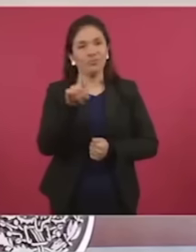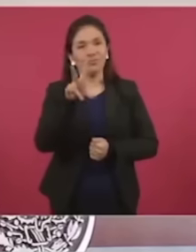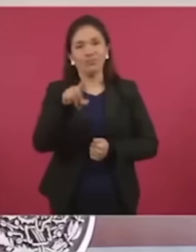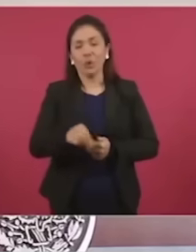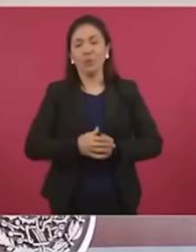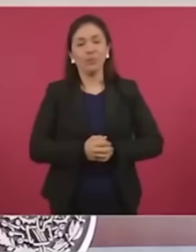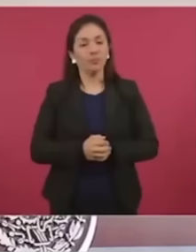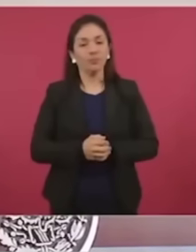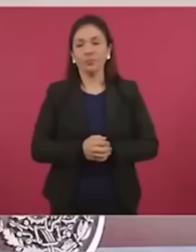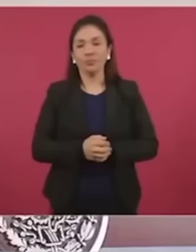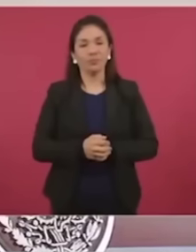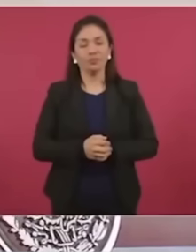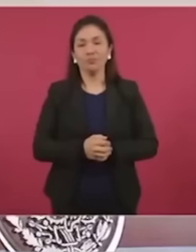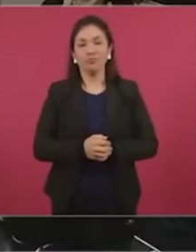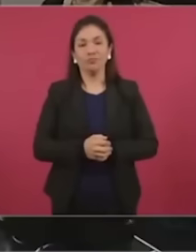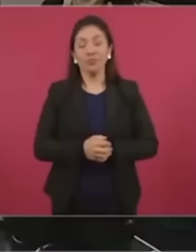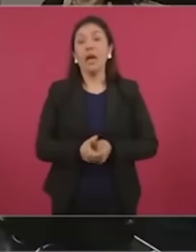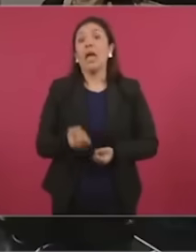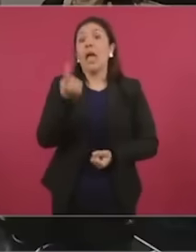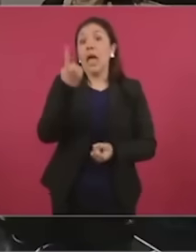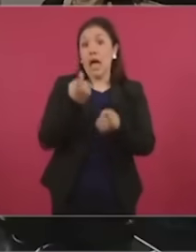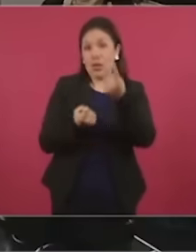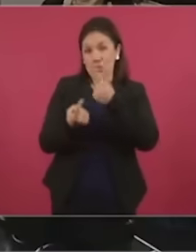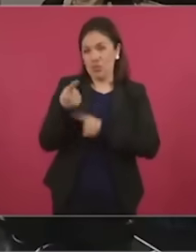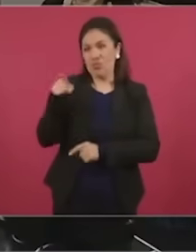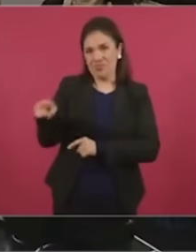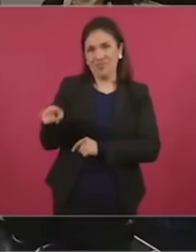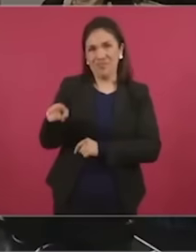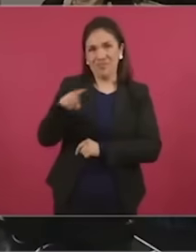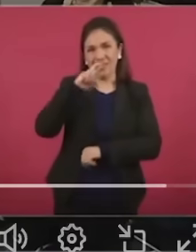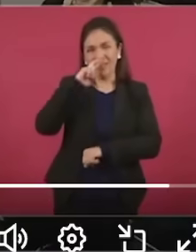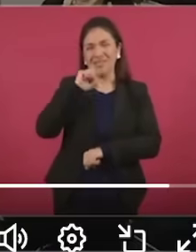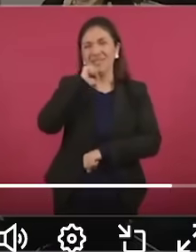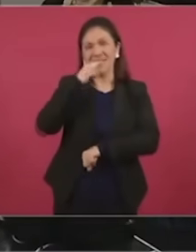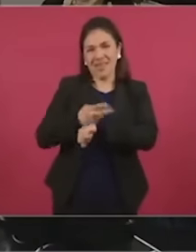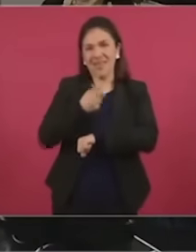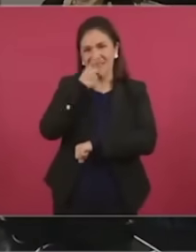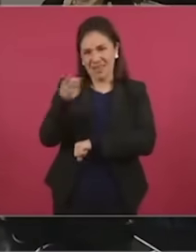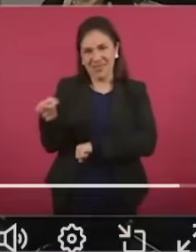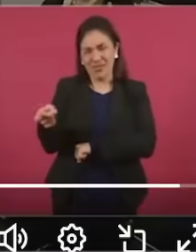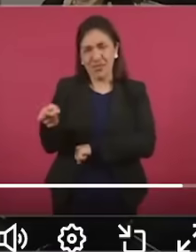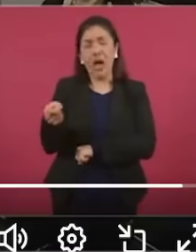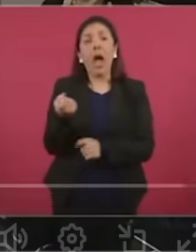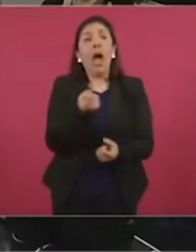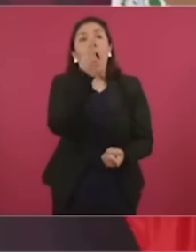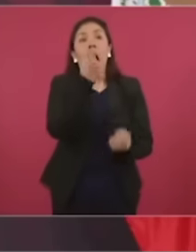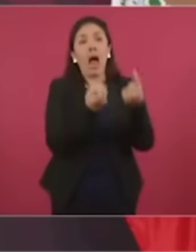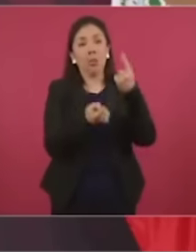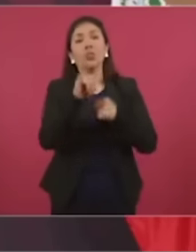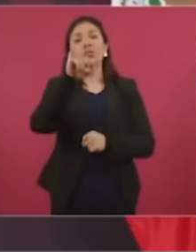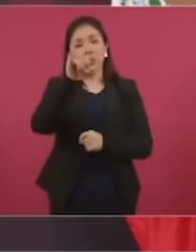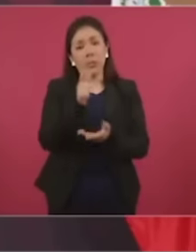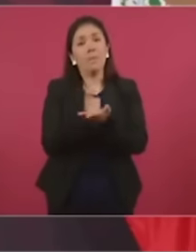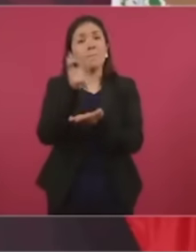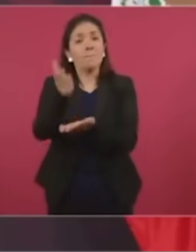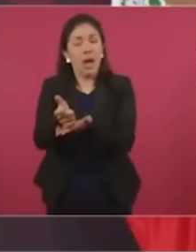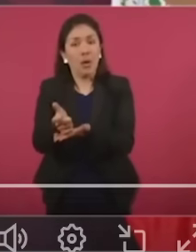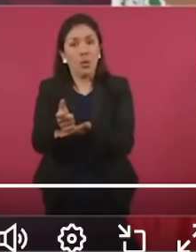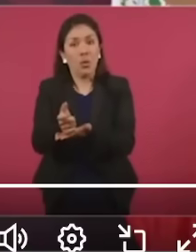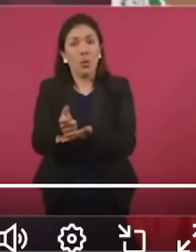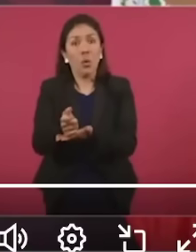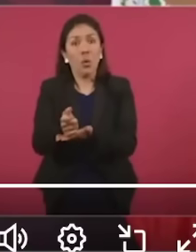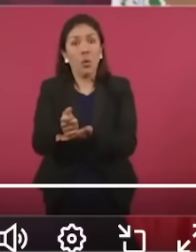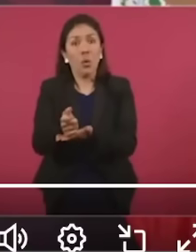Sí. Algunos, como lo mencionó, ya habían pagado, sí, pero no